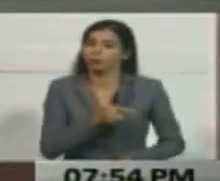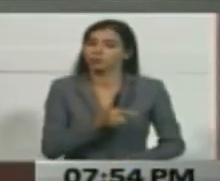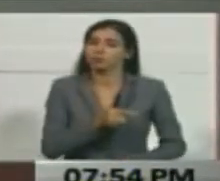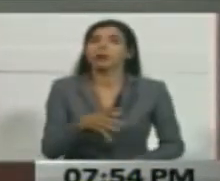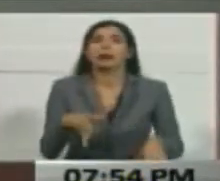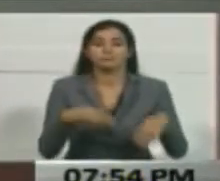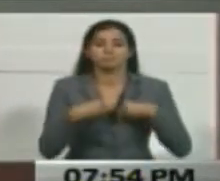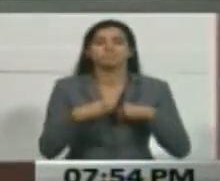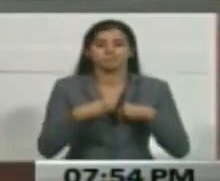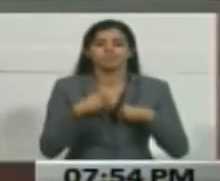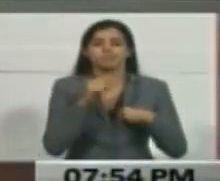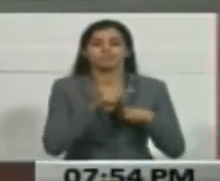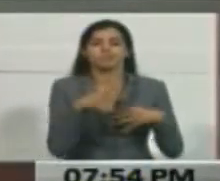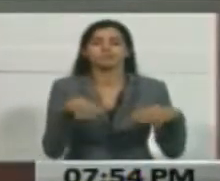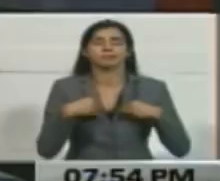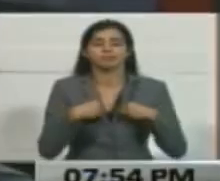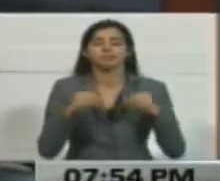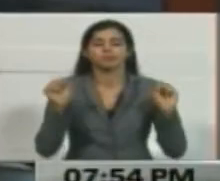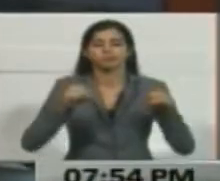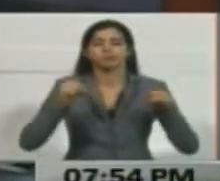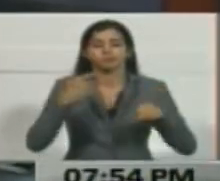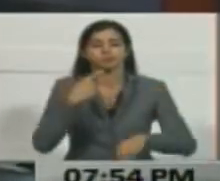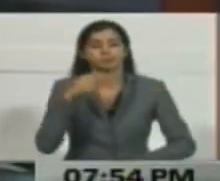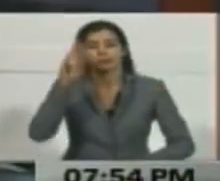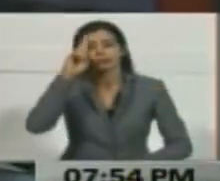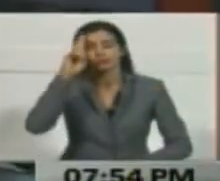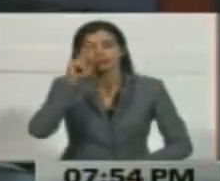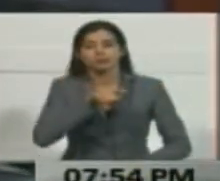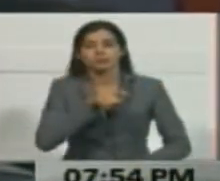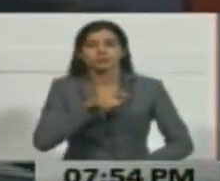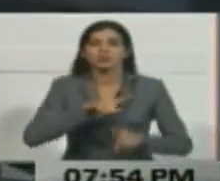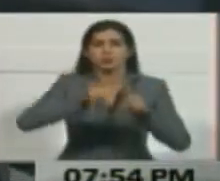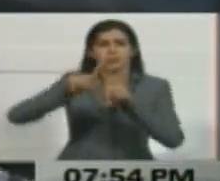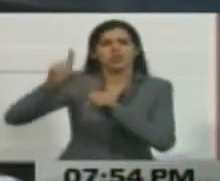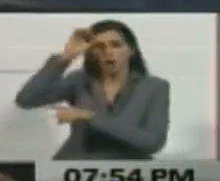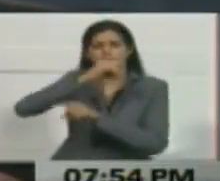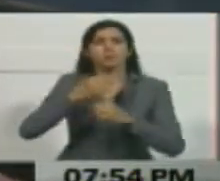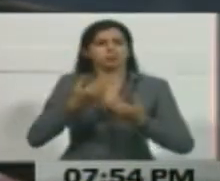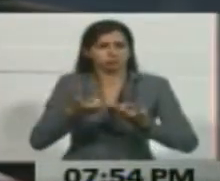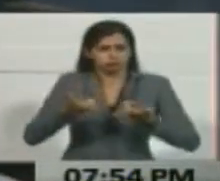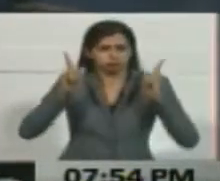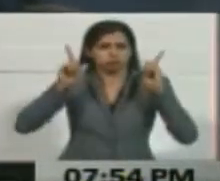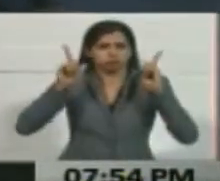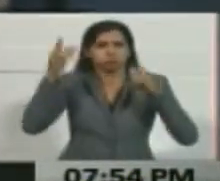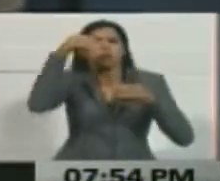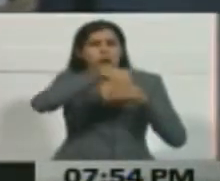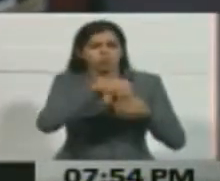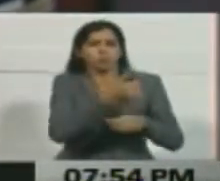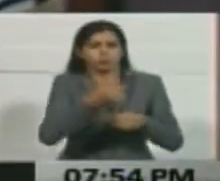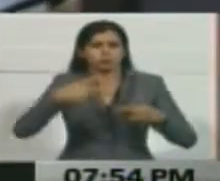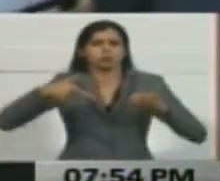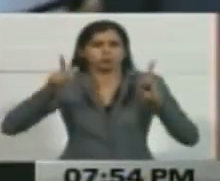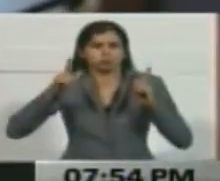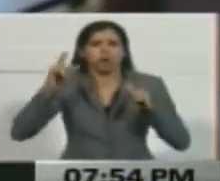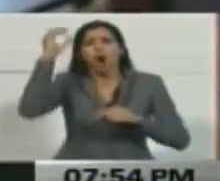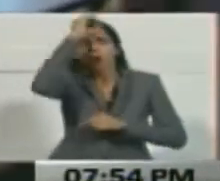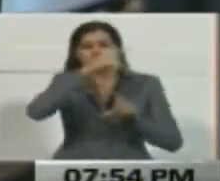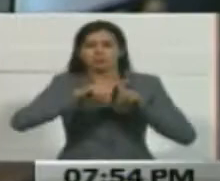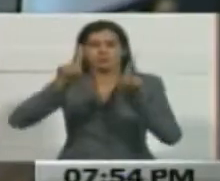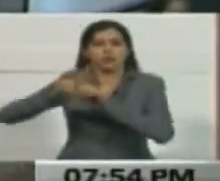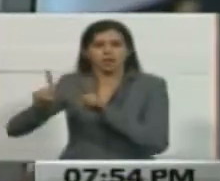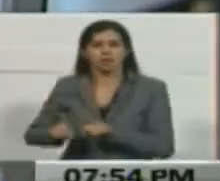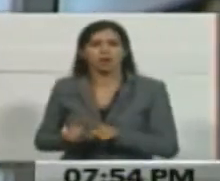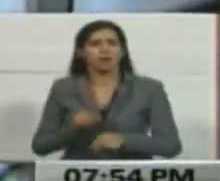admite que todas las formas de pensar son válidas dentro de la MUD. Nos preguntamos aquí,